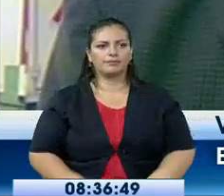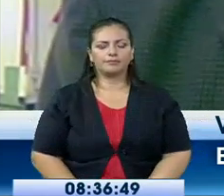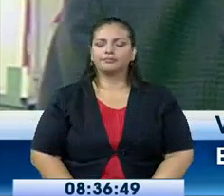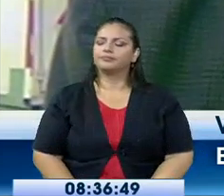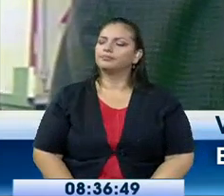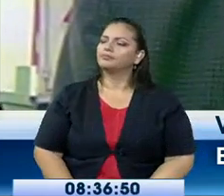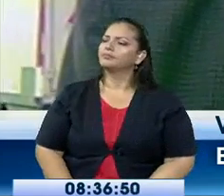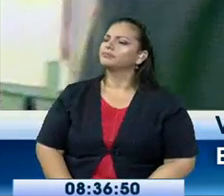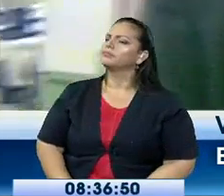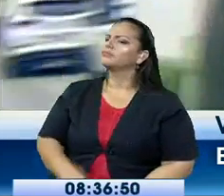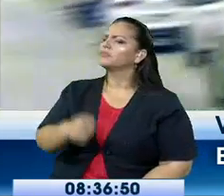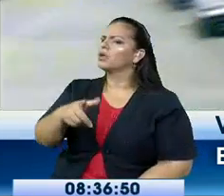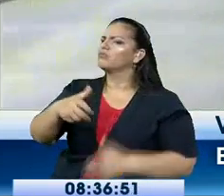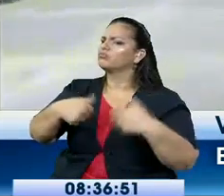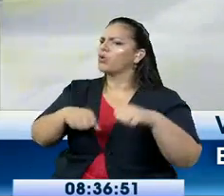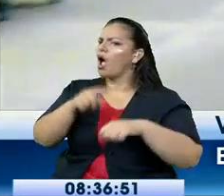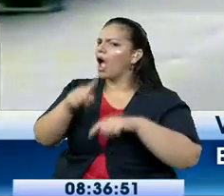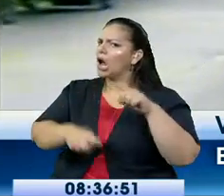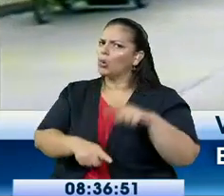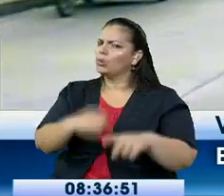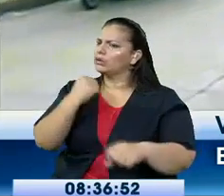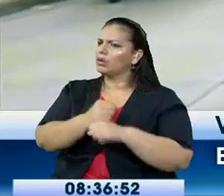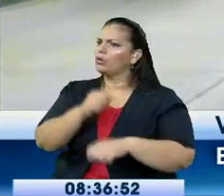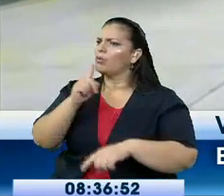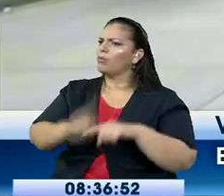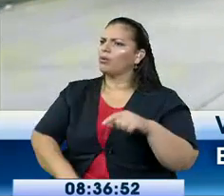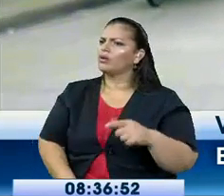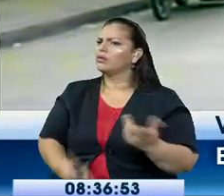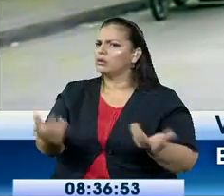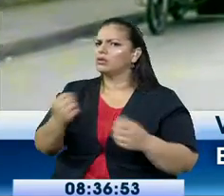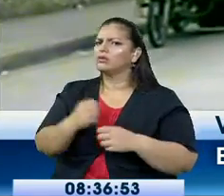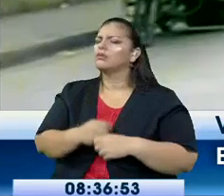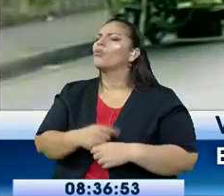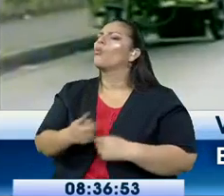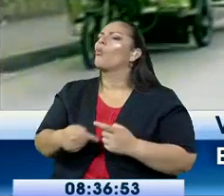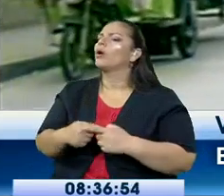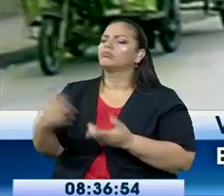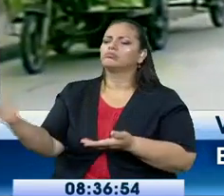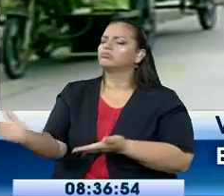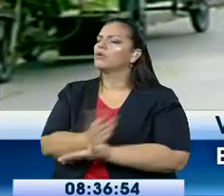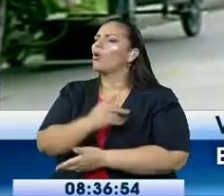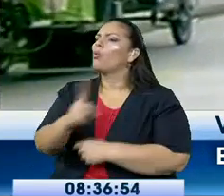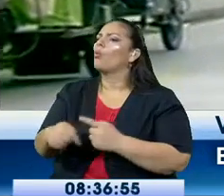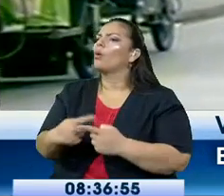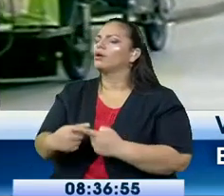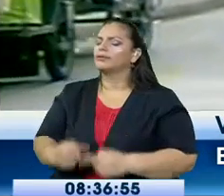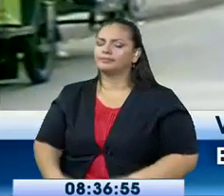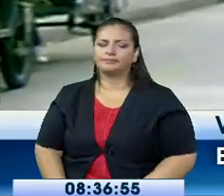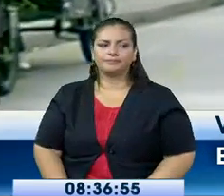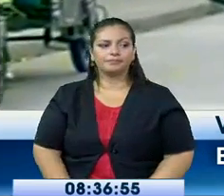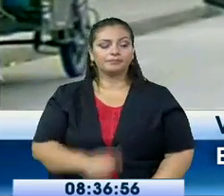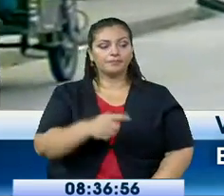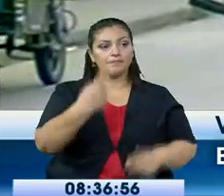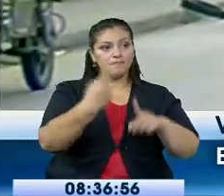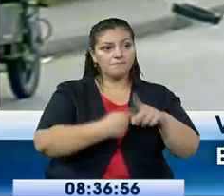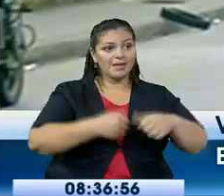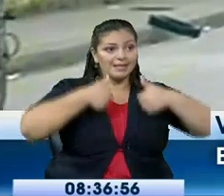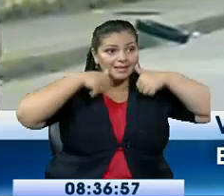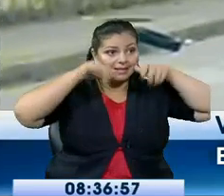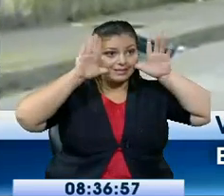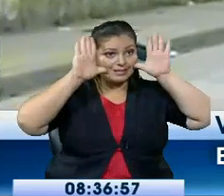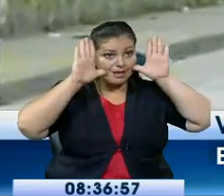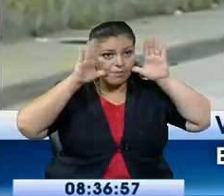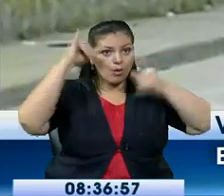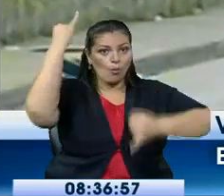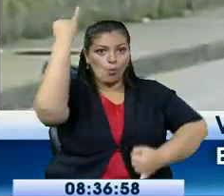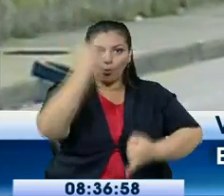dado un plazo hasta diciembre de este año para que todos estas cooperativas, estos usuarios,